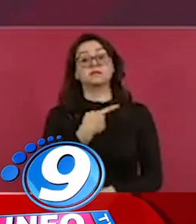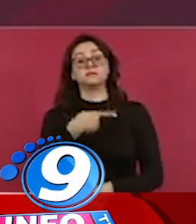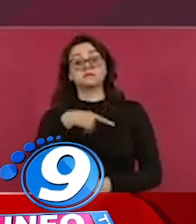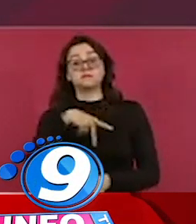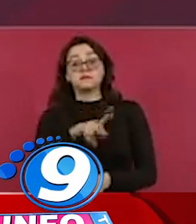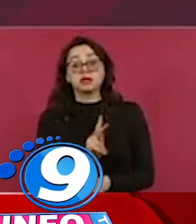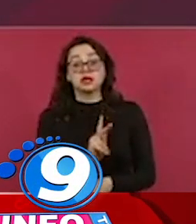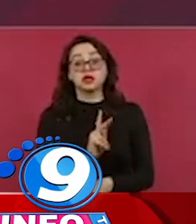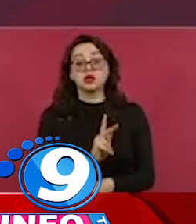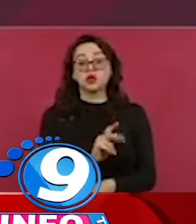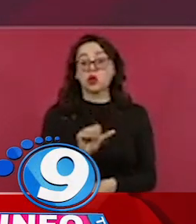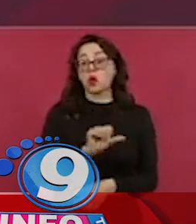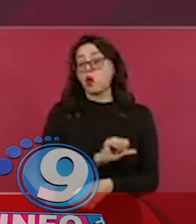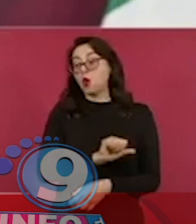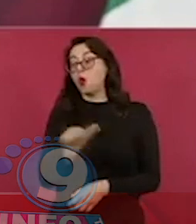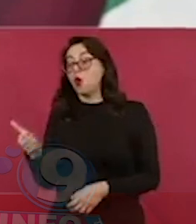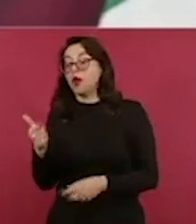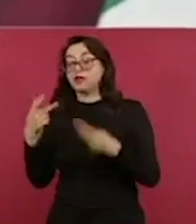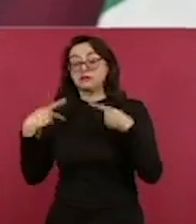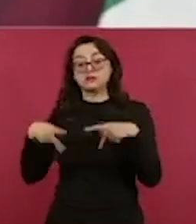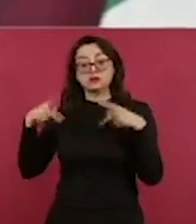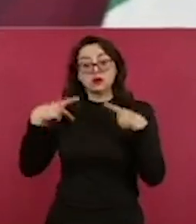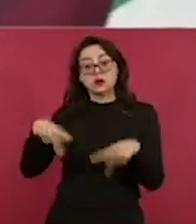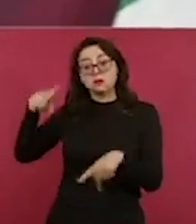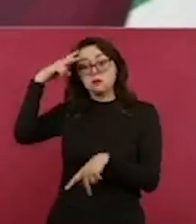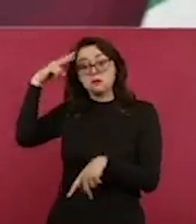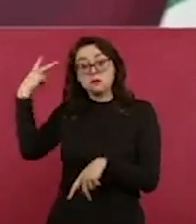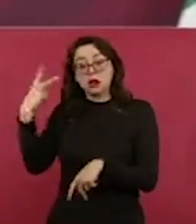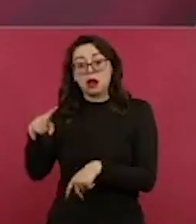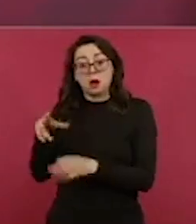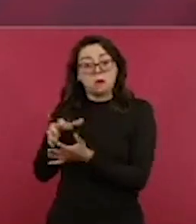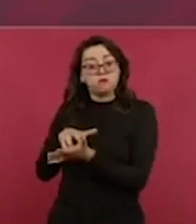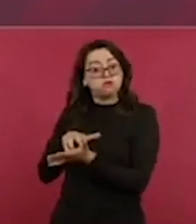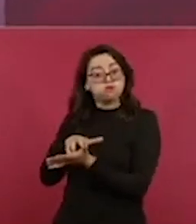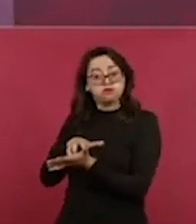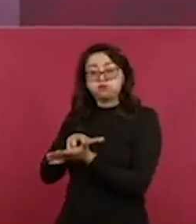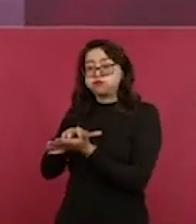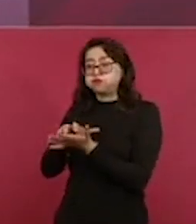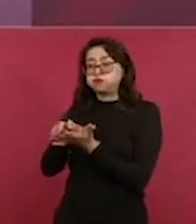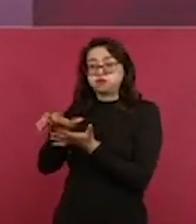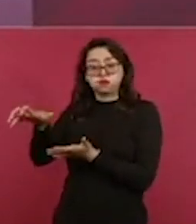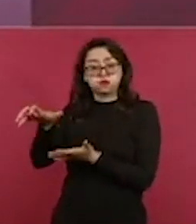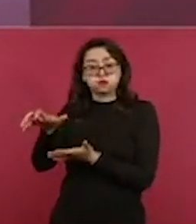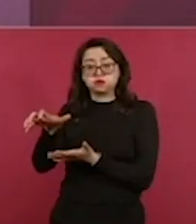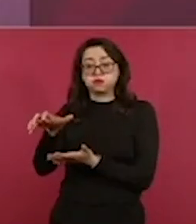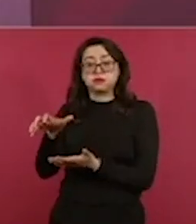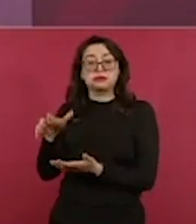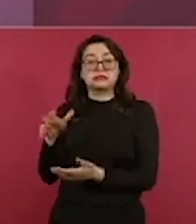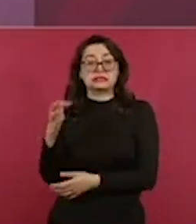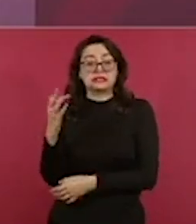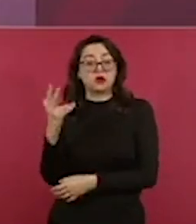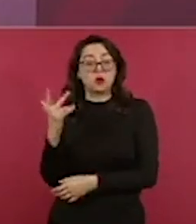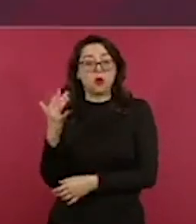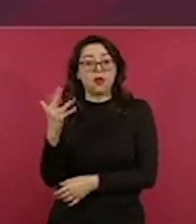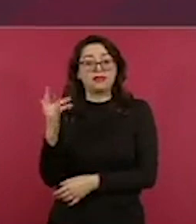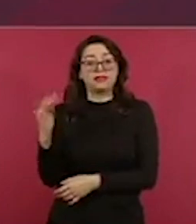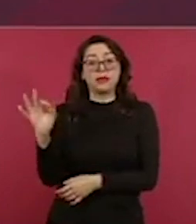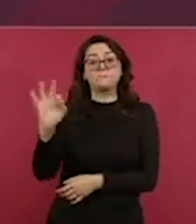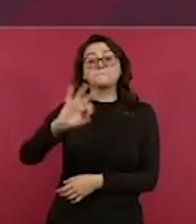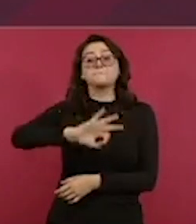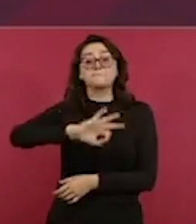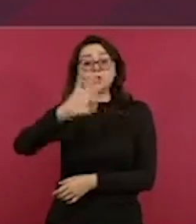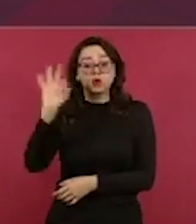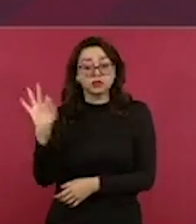también millones de mexicanos alrededor de la mitad de